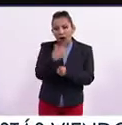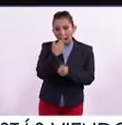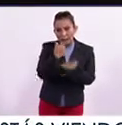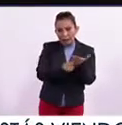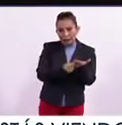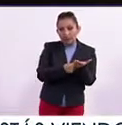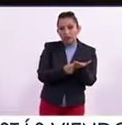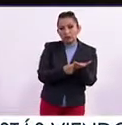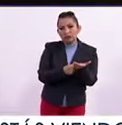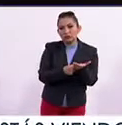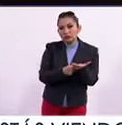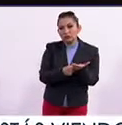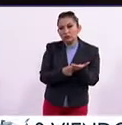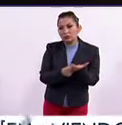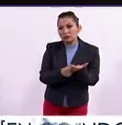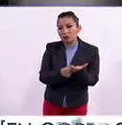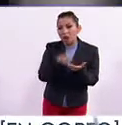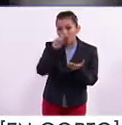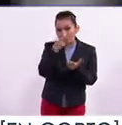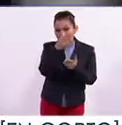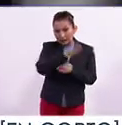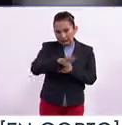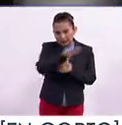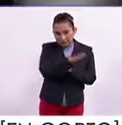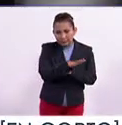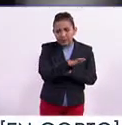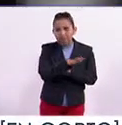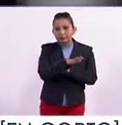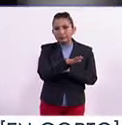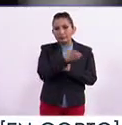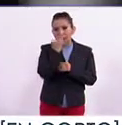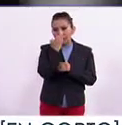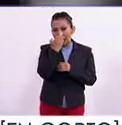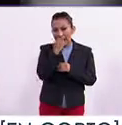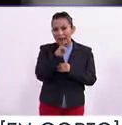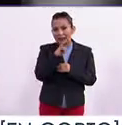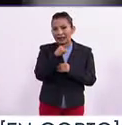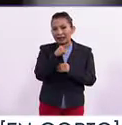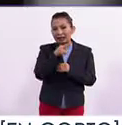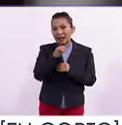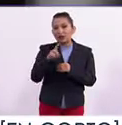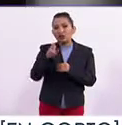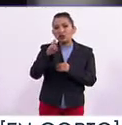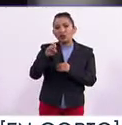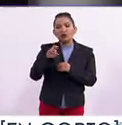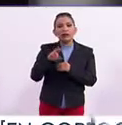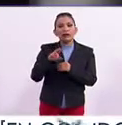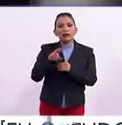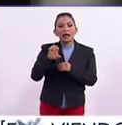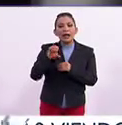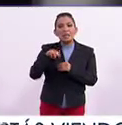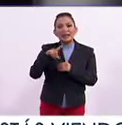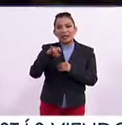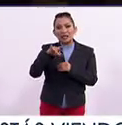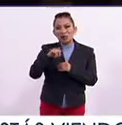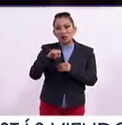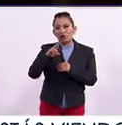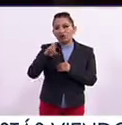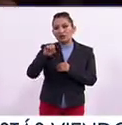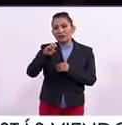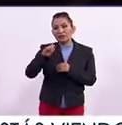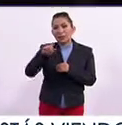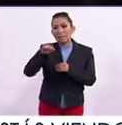la universidad, digamos, en la Facultad de Ingeniería era el doctor Emilio Rosenbluth. Y pues él es un personaje